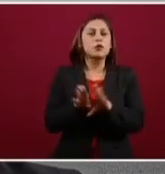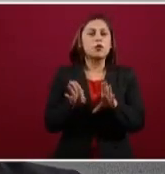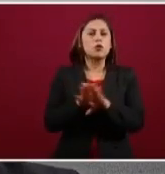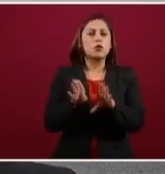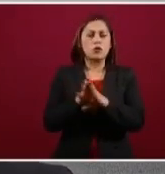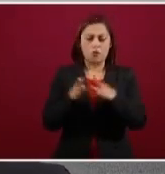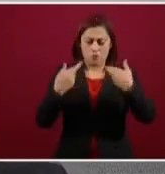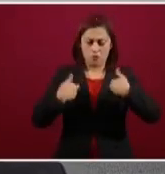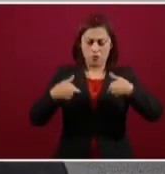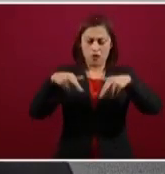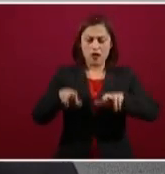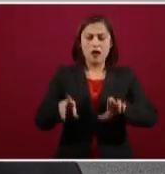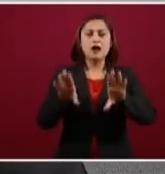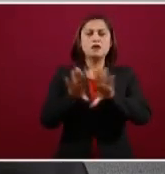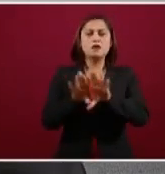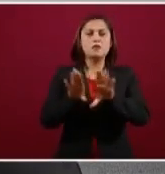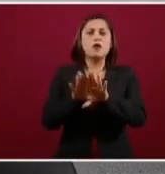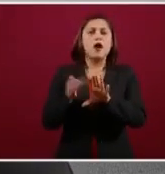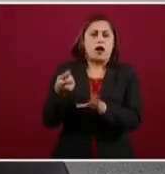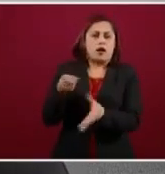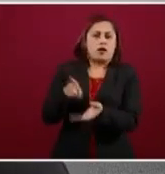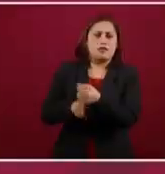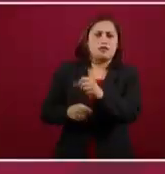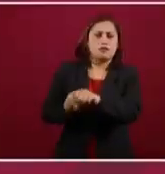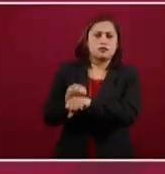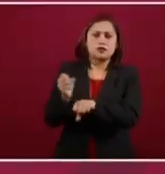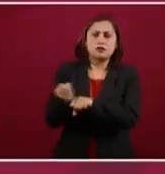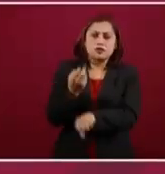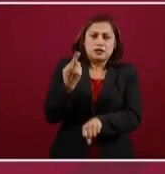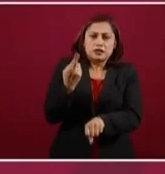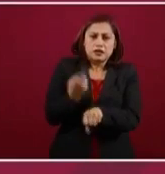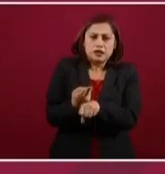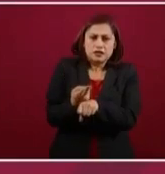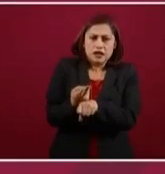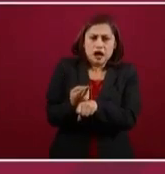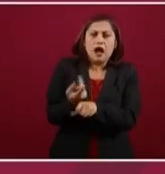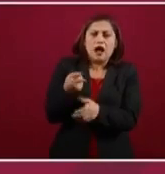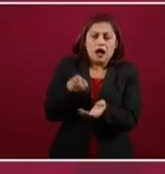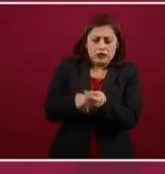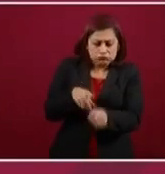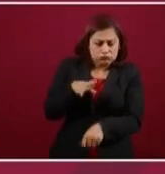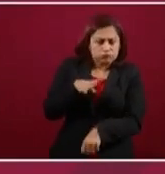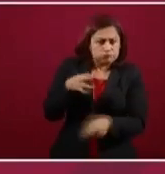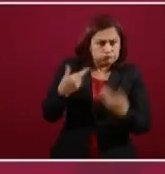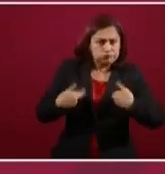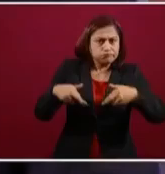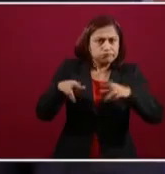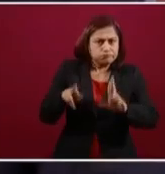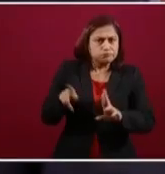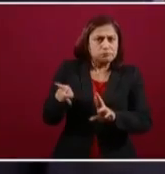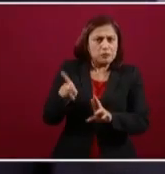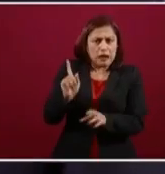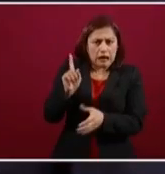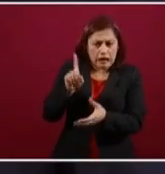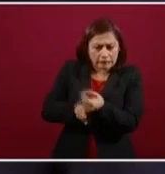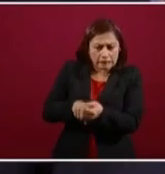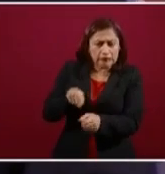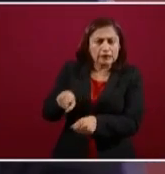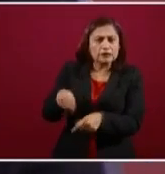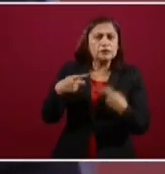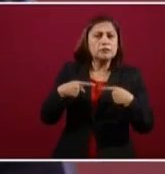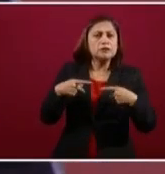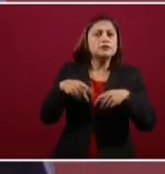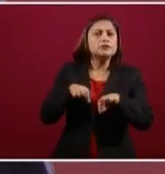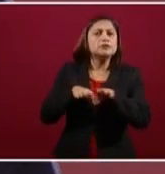de una secretaría en un estado? De los mismos trabajadores. Hay trabajadores sindicalizados